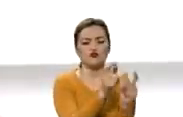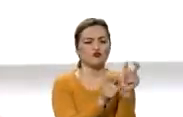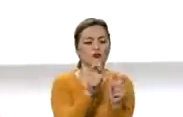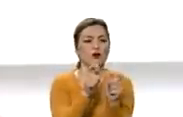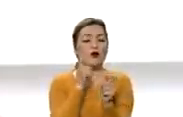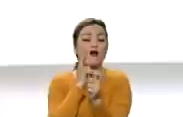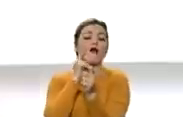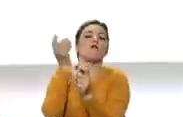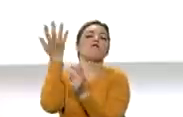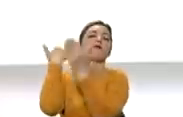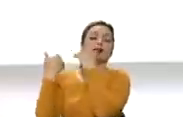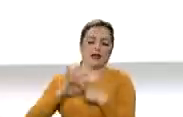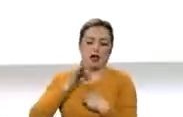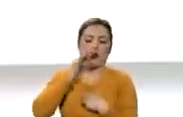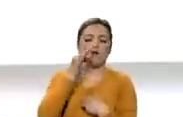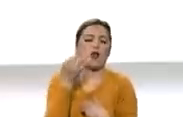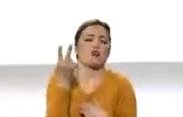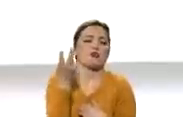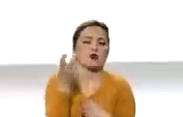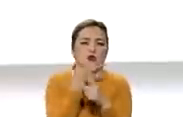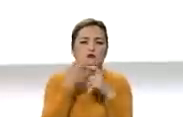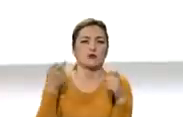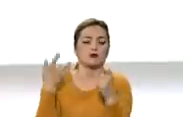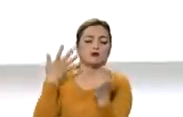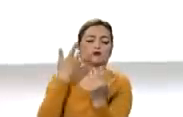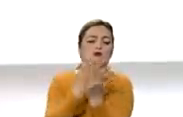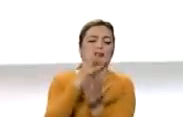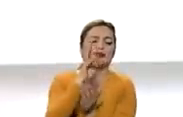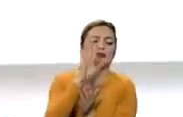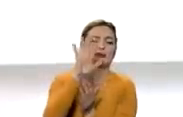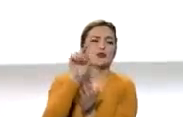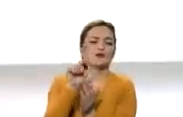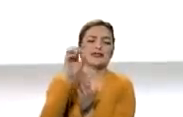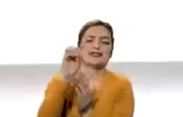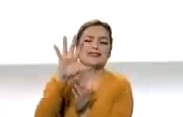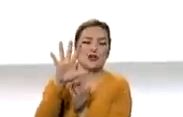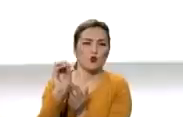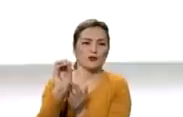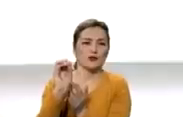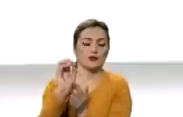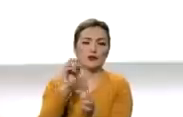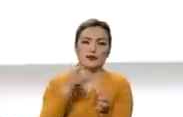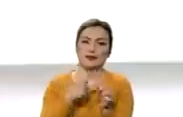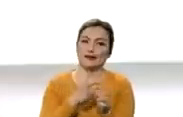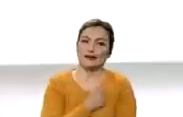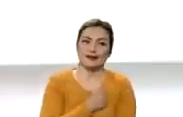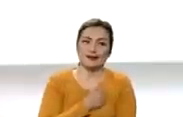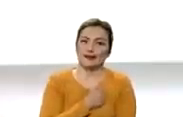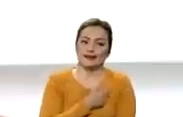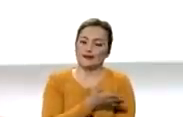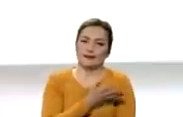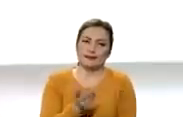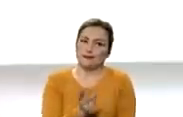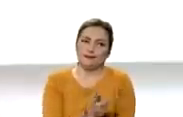12 de marzo que inició la crisis, hasta el momento tenemos 65.050. Lastimosamente, Quito es la ciudad que